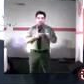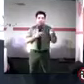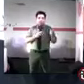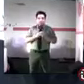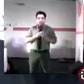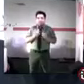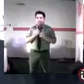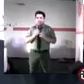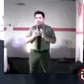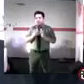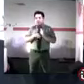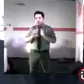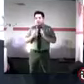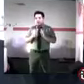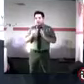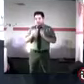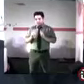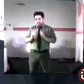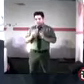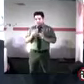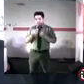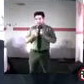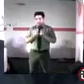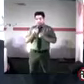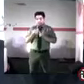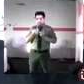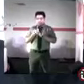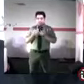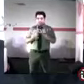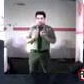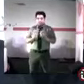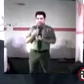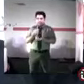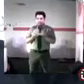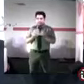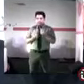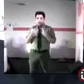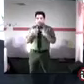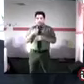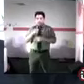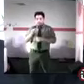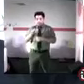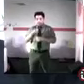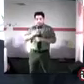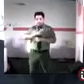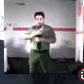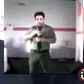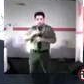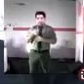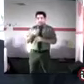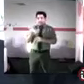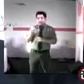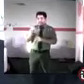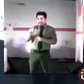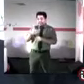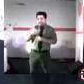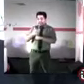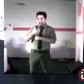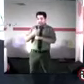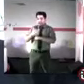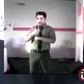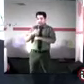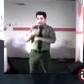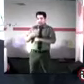Camargo, donde fueron asesinados y calcinados 19 personas, 16 guatemaltecos, y siguen ahí